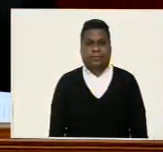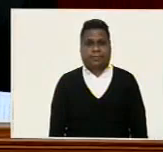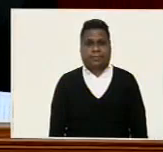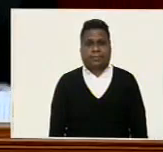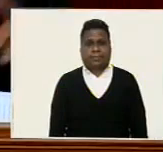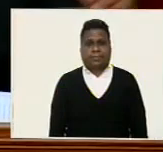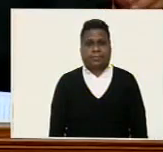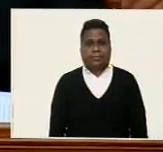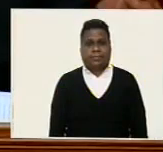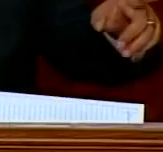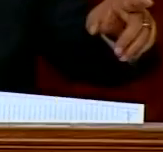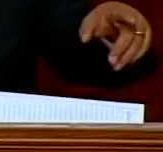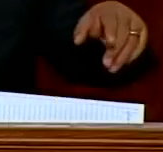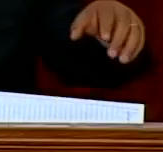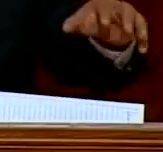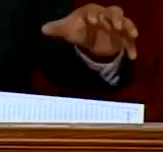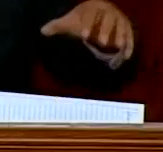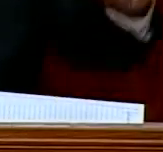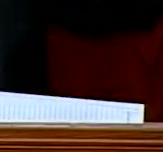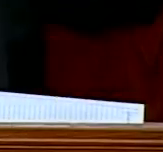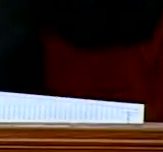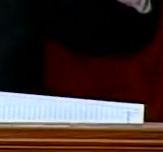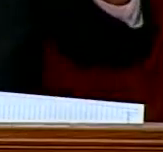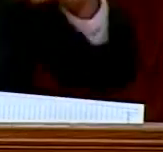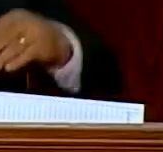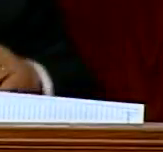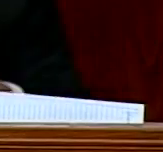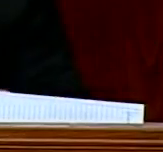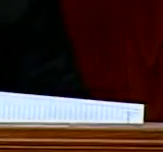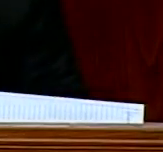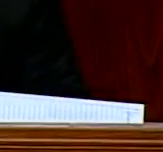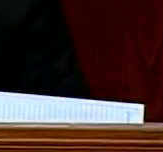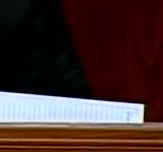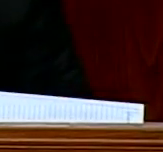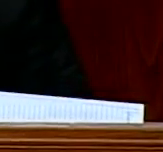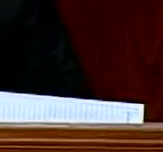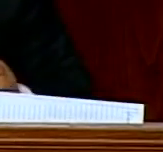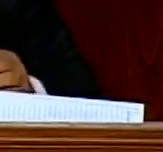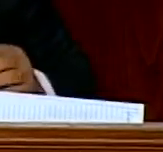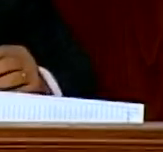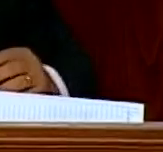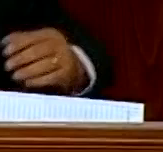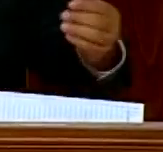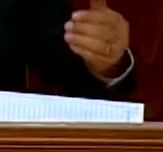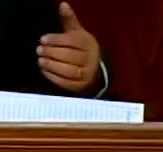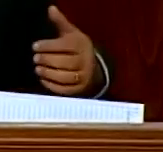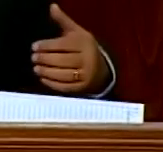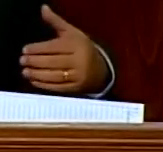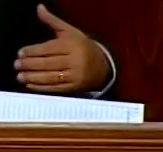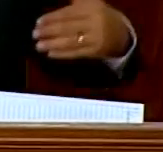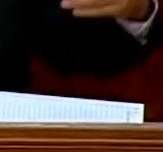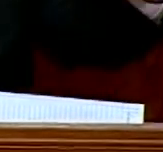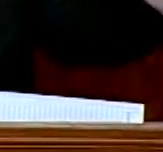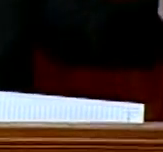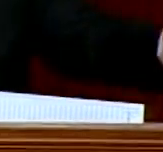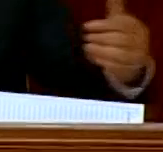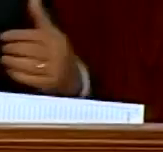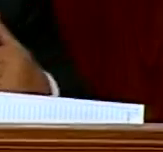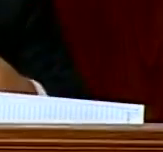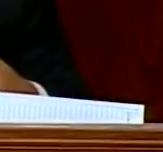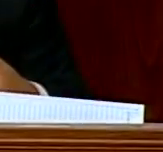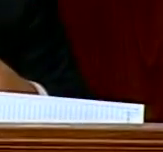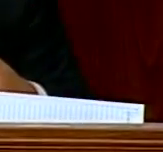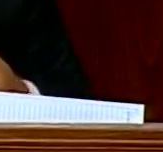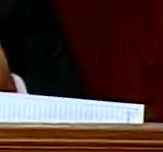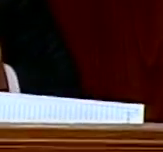Se vienen para acá, para Venezuela, de la Unión Europea, por allá por Brasil. O se vienen de Argentina para Venezuela, o la Unión Europea